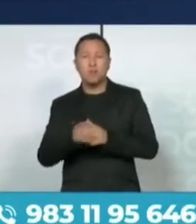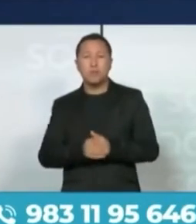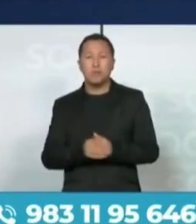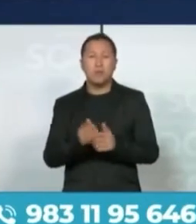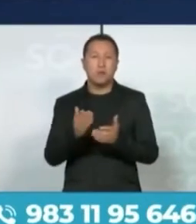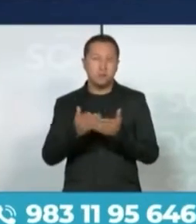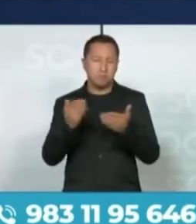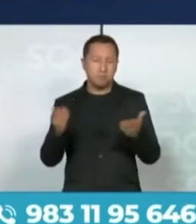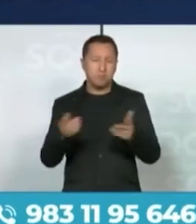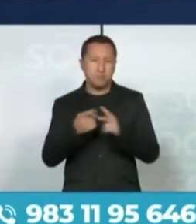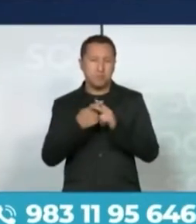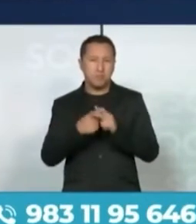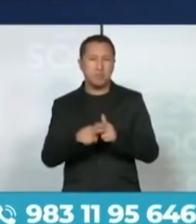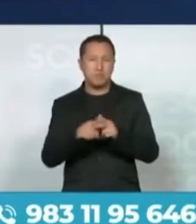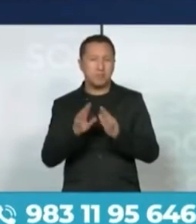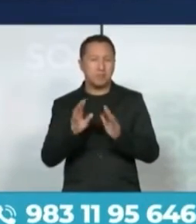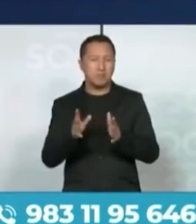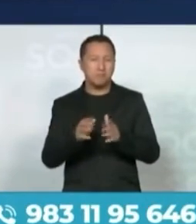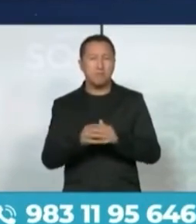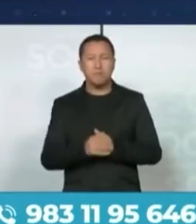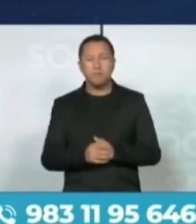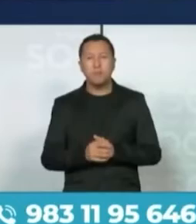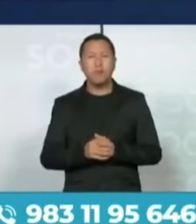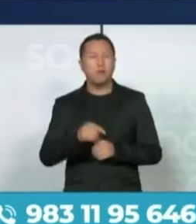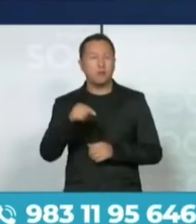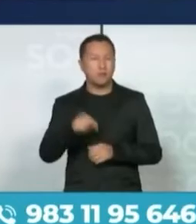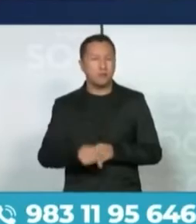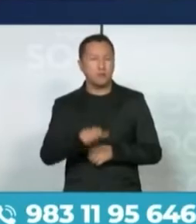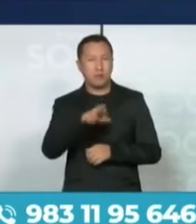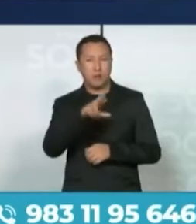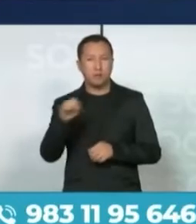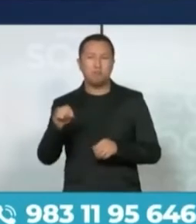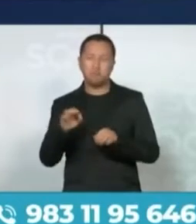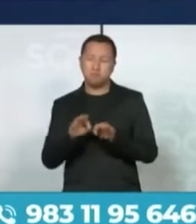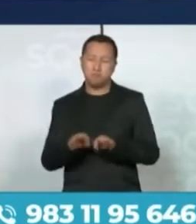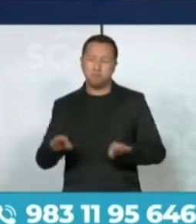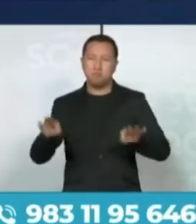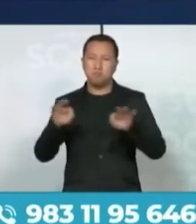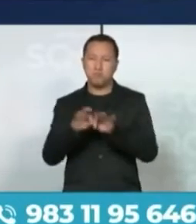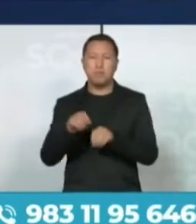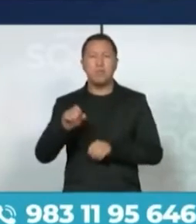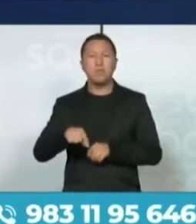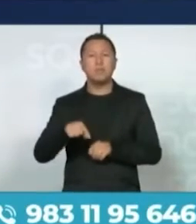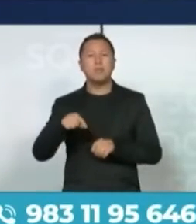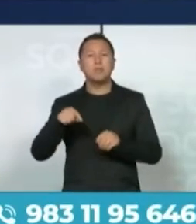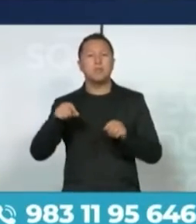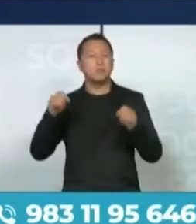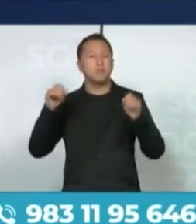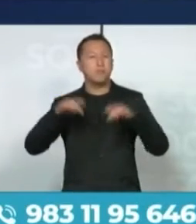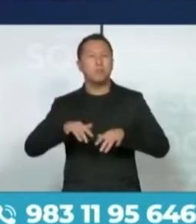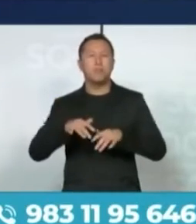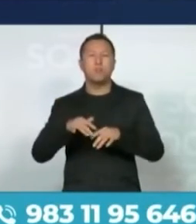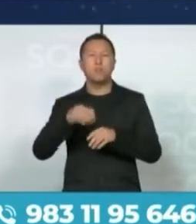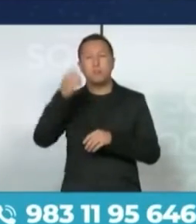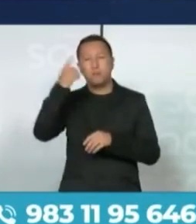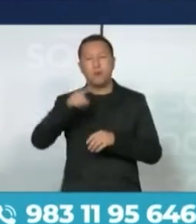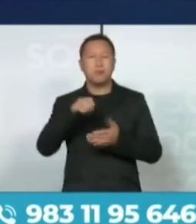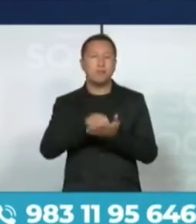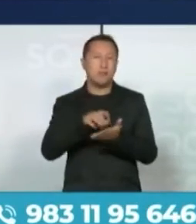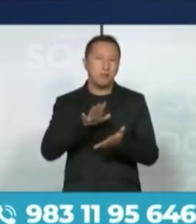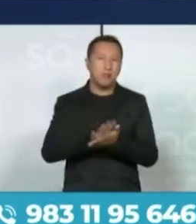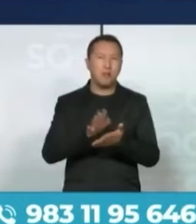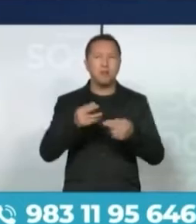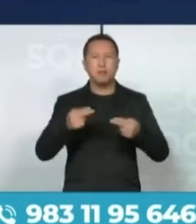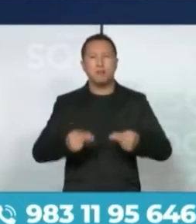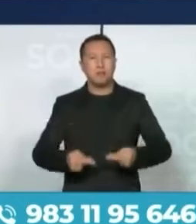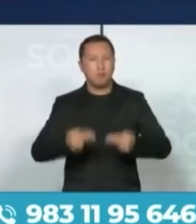porque es un foro de citas, de negocios, de cierre de negocios, de venta